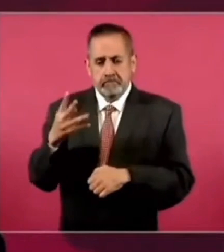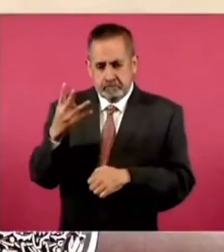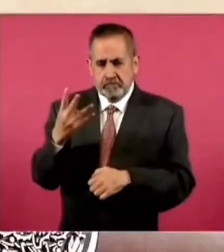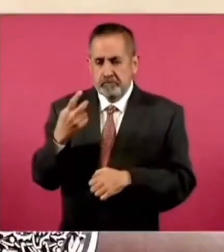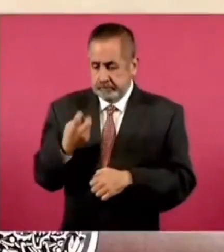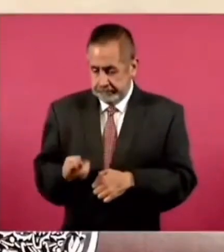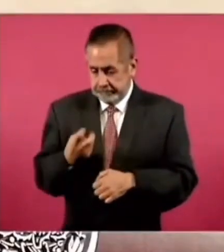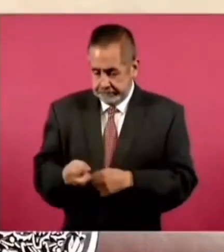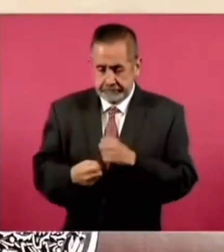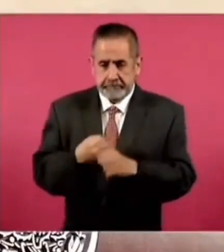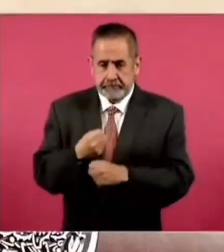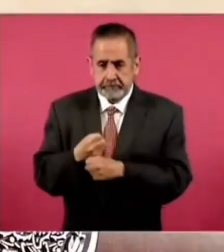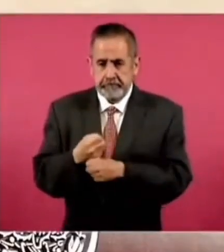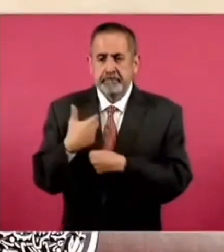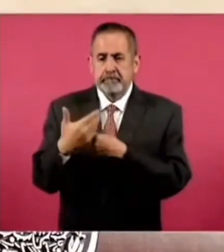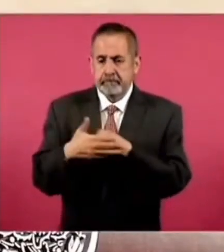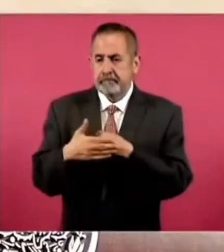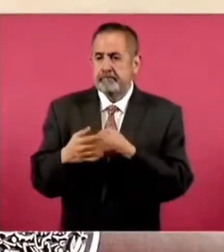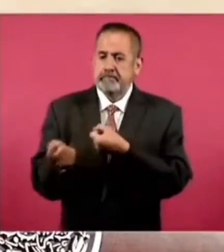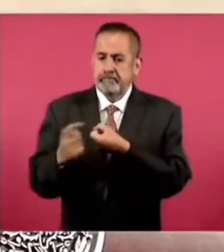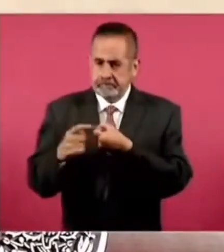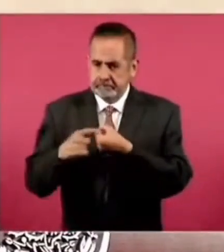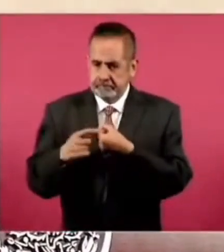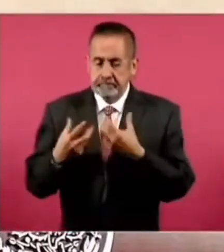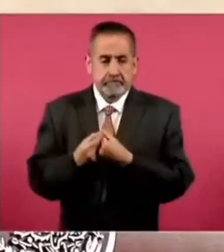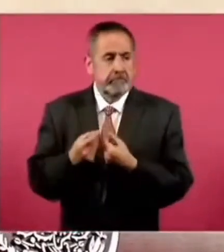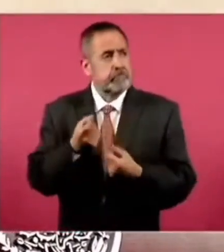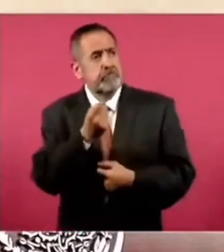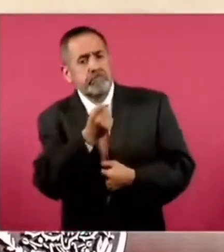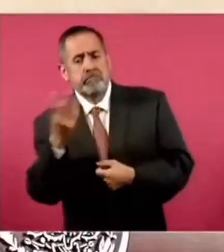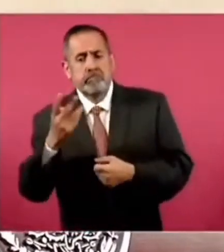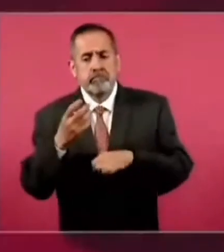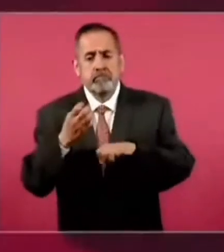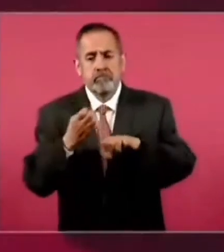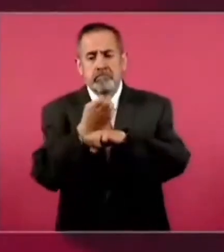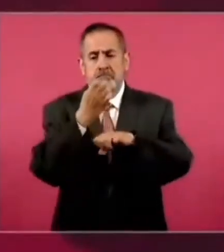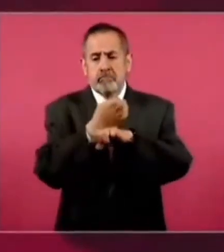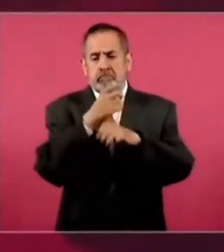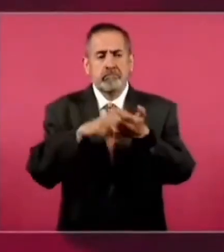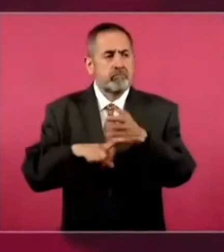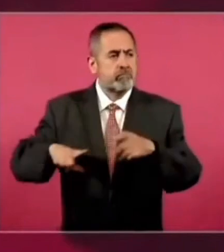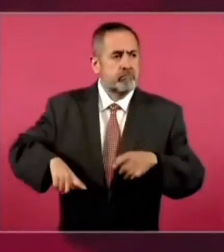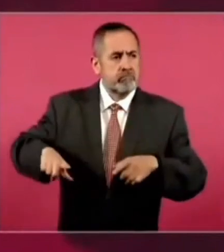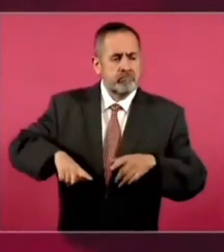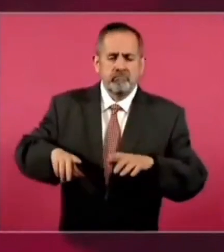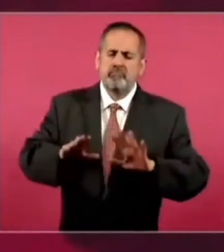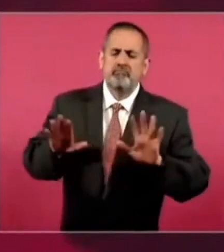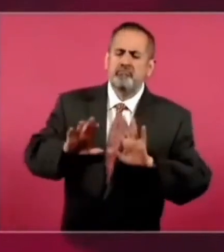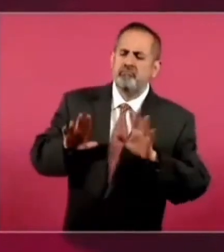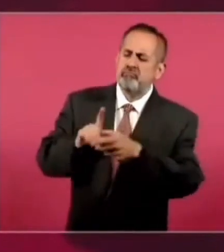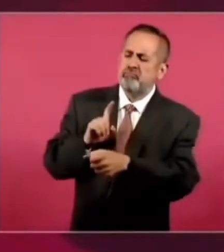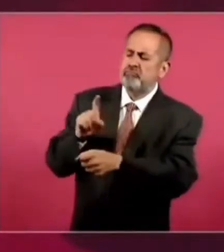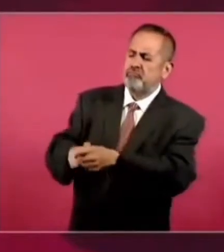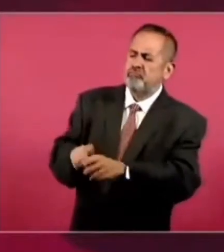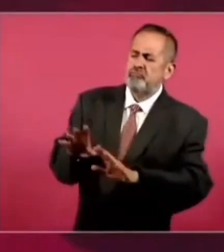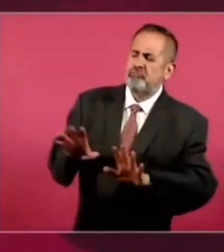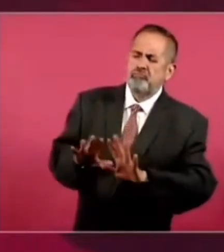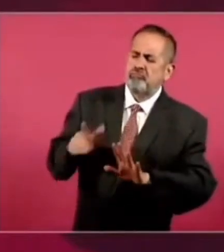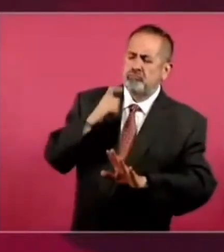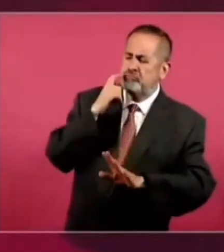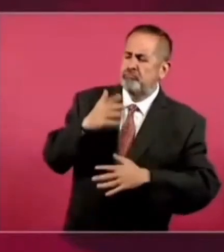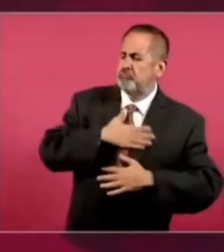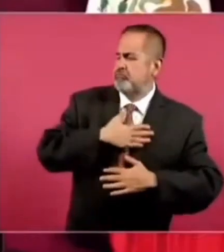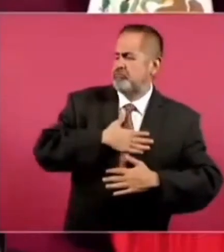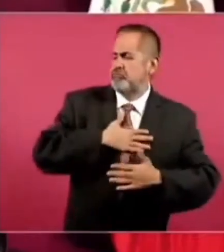este año, porque hay estados, gobiernos estatales, que no están